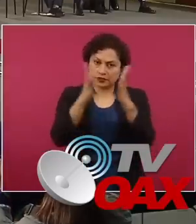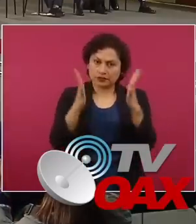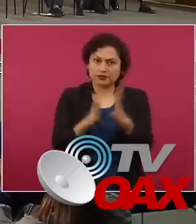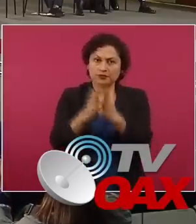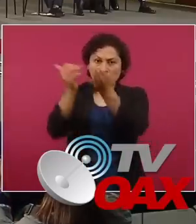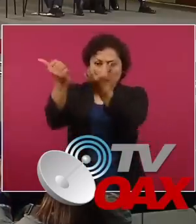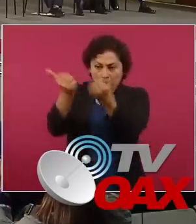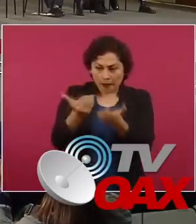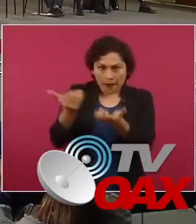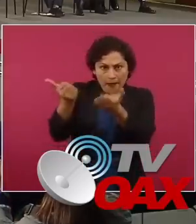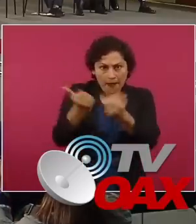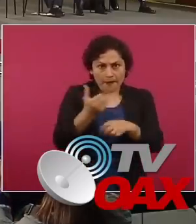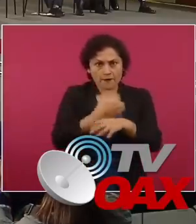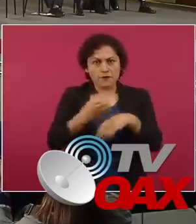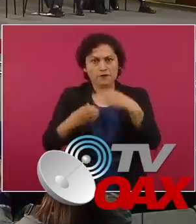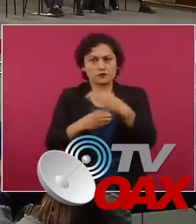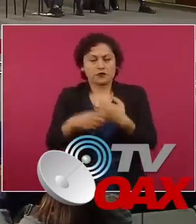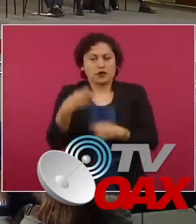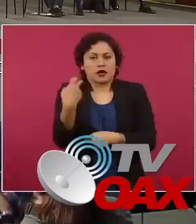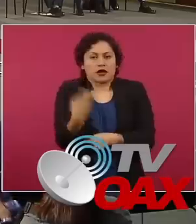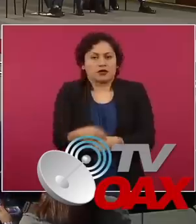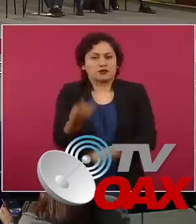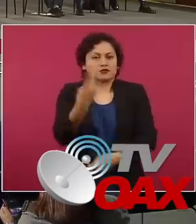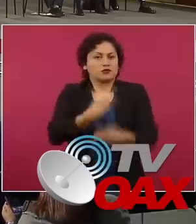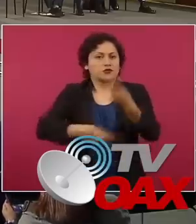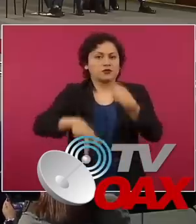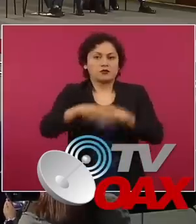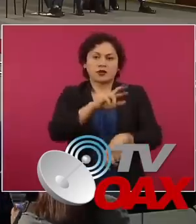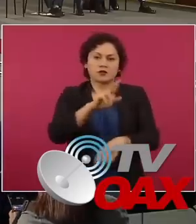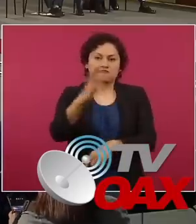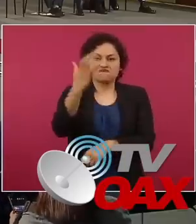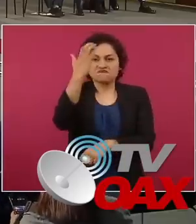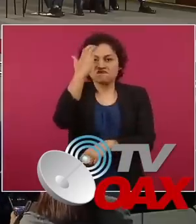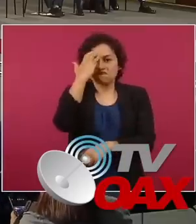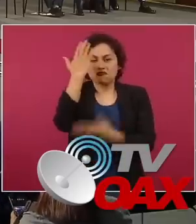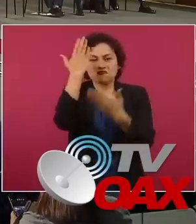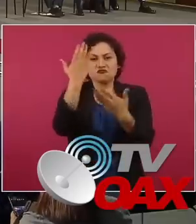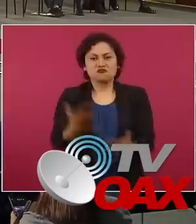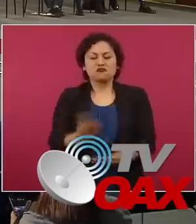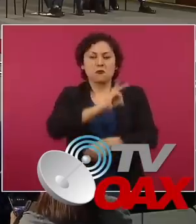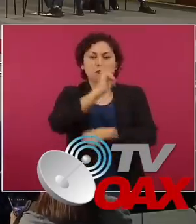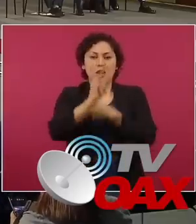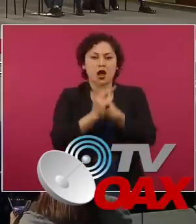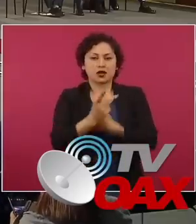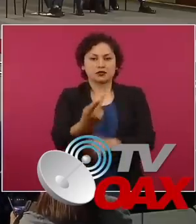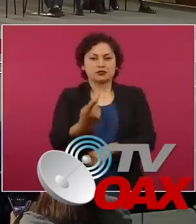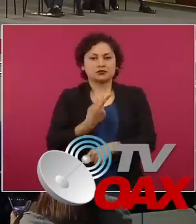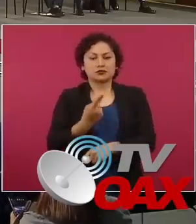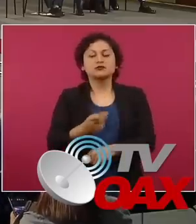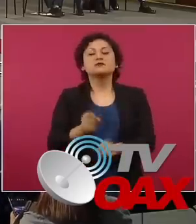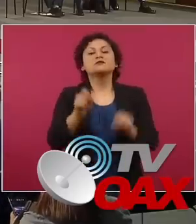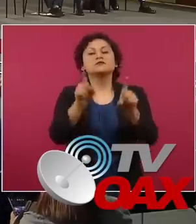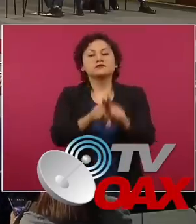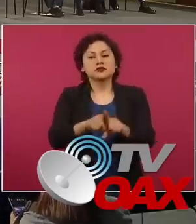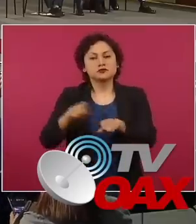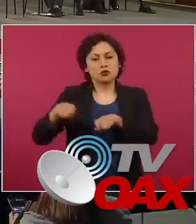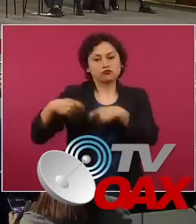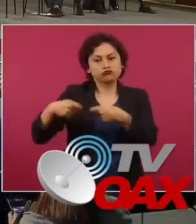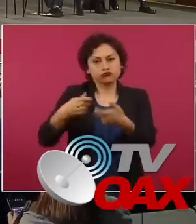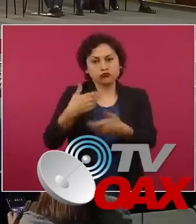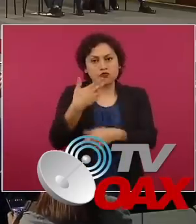a nuestros países y a las extraordinarias culturas milenarias que nosotros